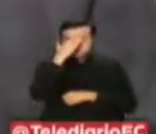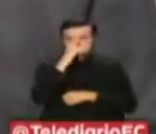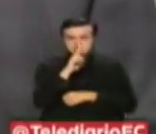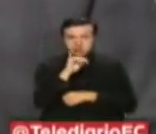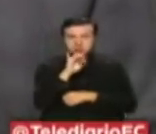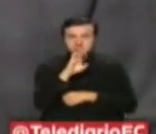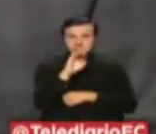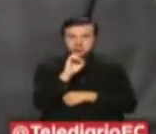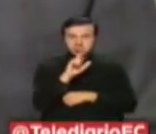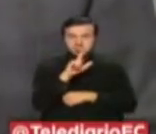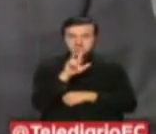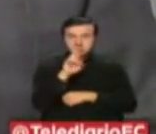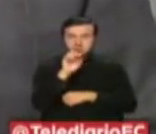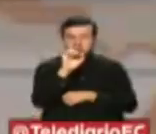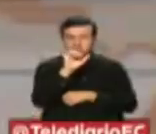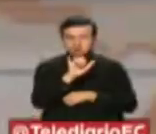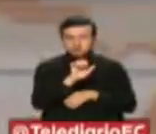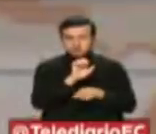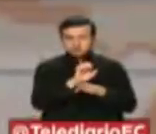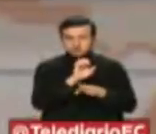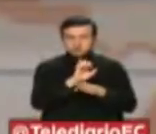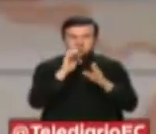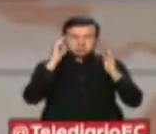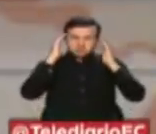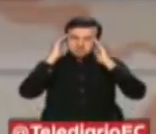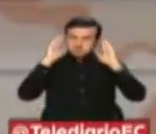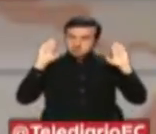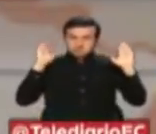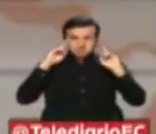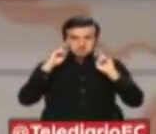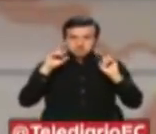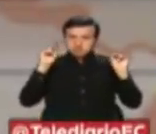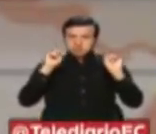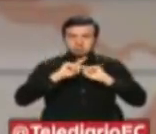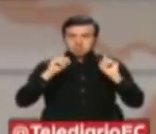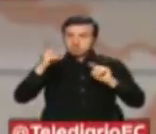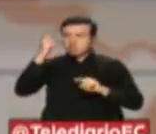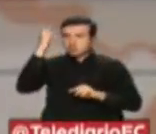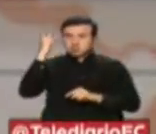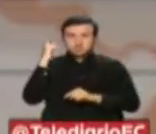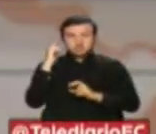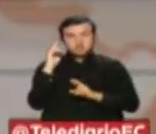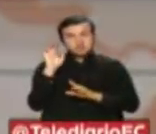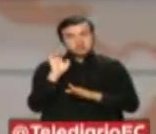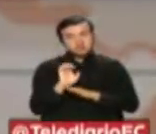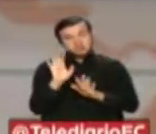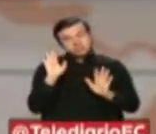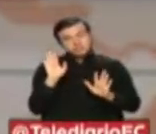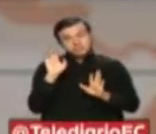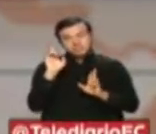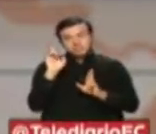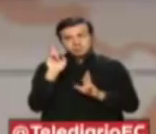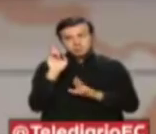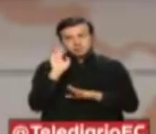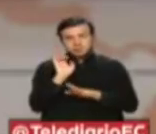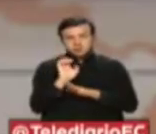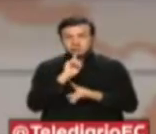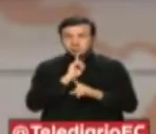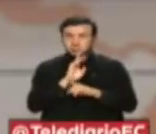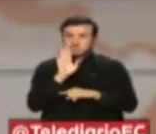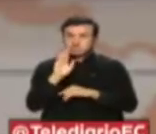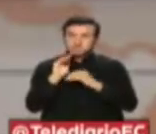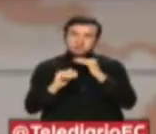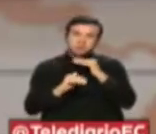se encuentra en el país no tenemos los sistemas de investigación como antes espero que esté aquí espero que pueda aclarar también sus